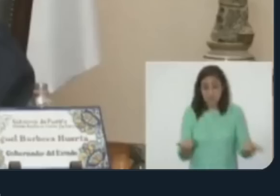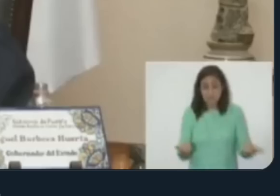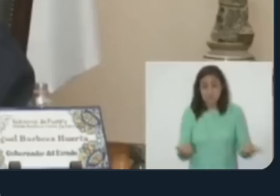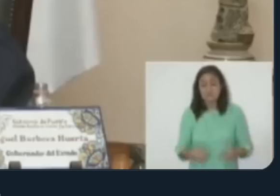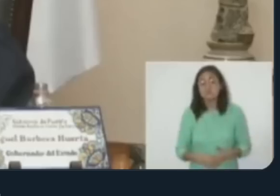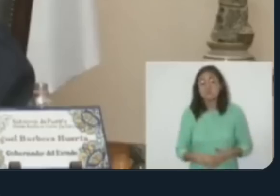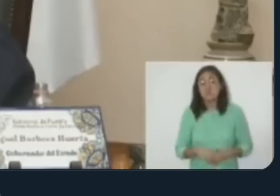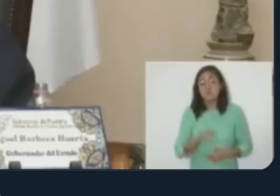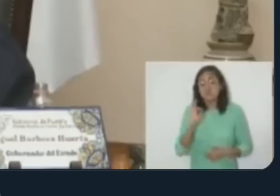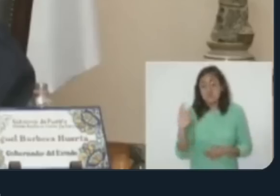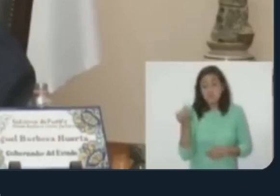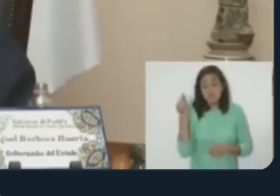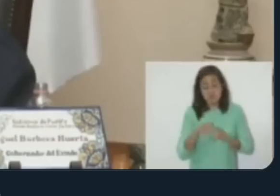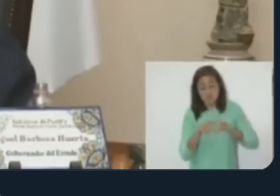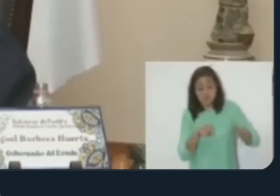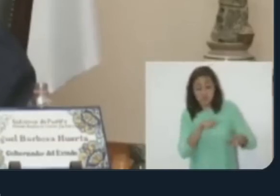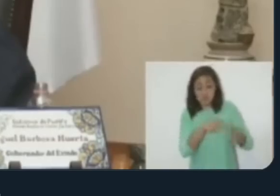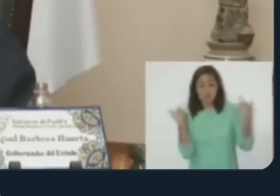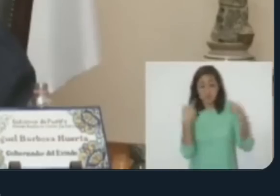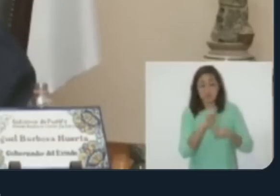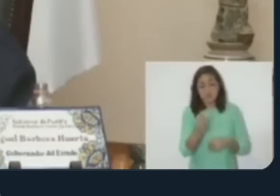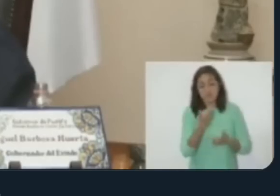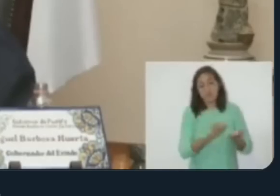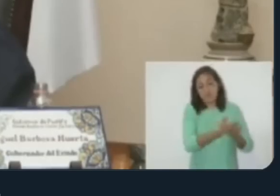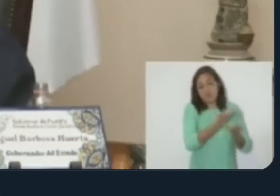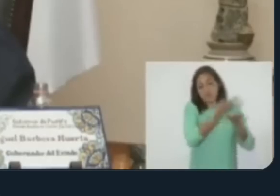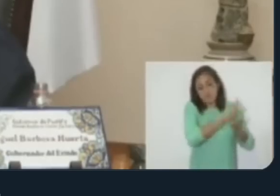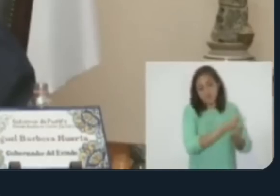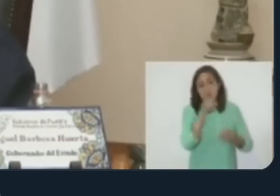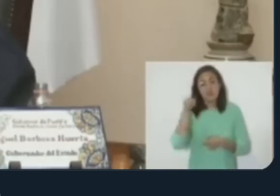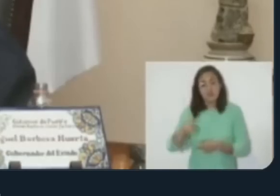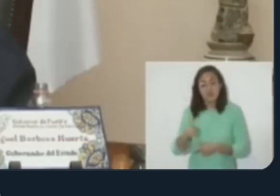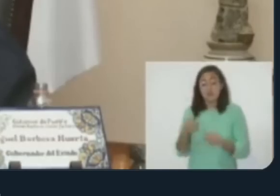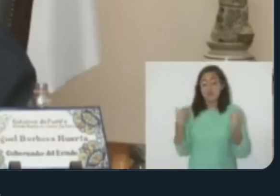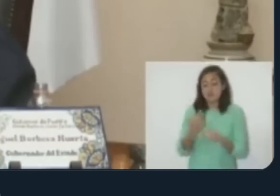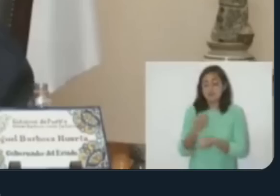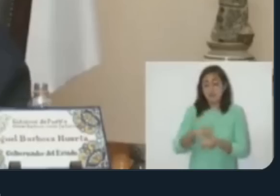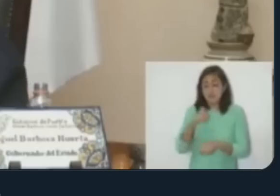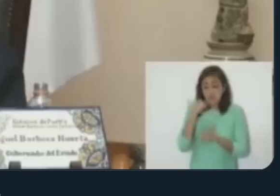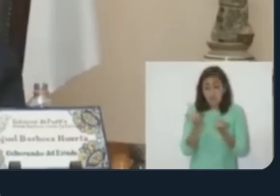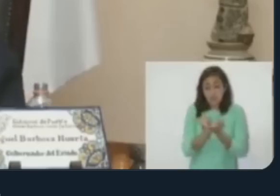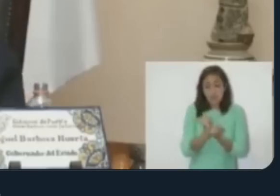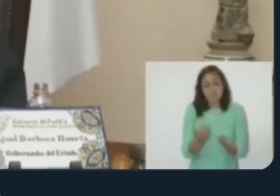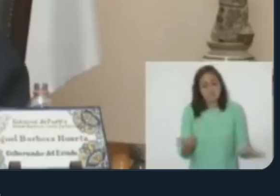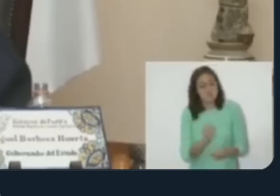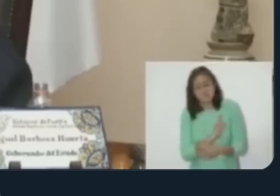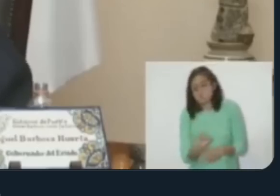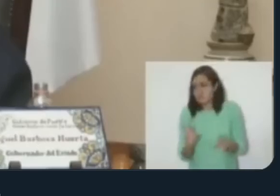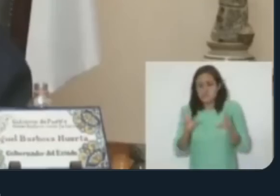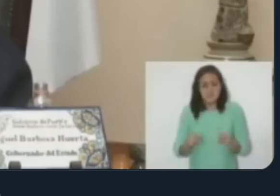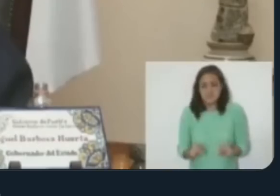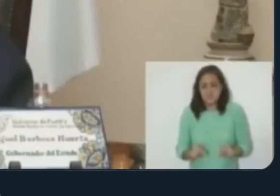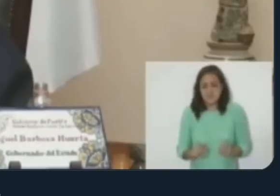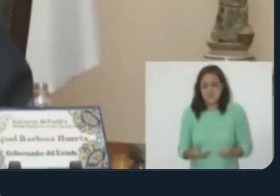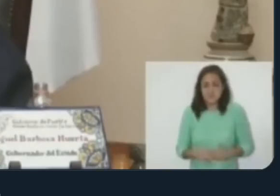Los maestros toman la gente del estado de Puebla porque se quejan de que no hay estímulos para ellos, ya que